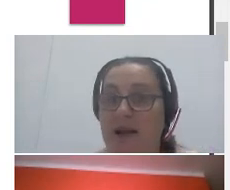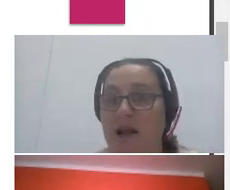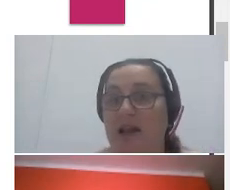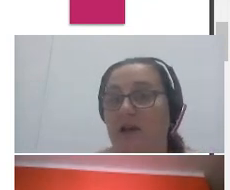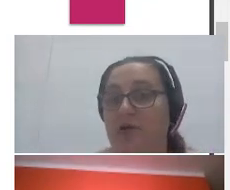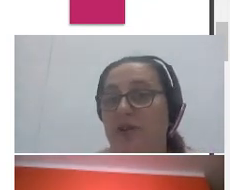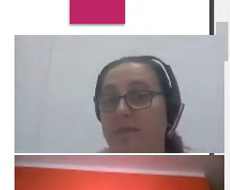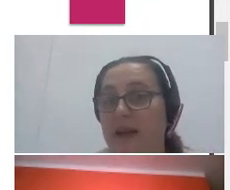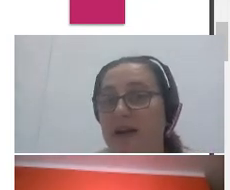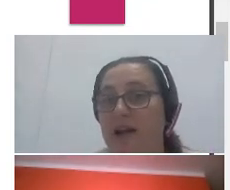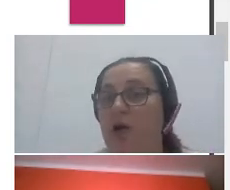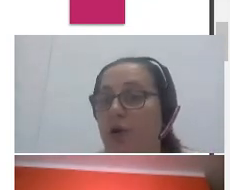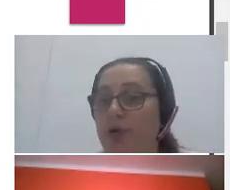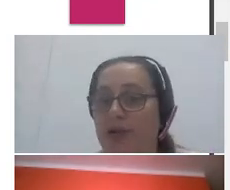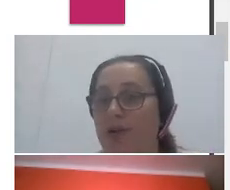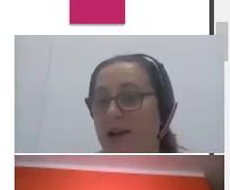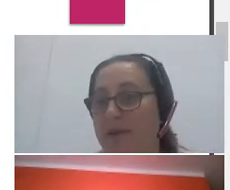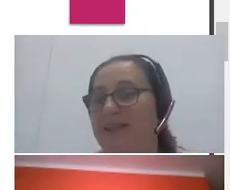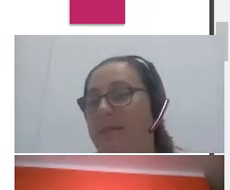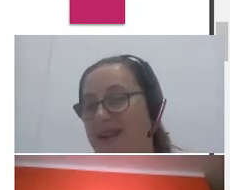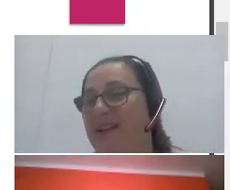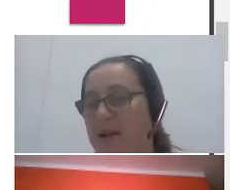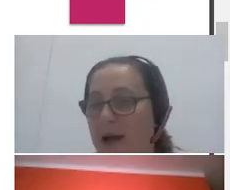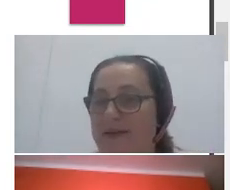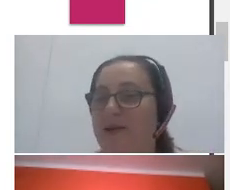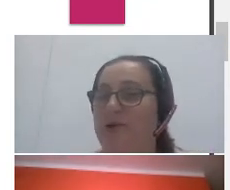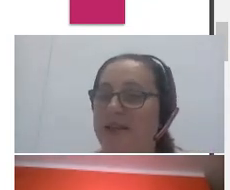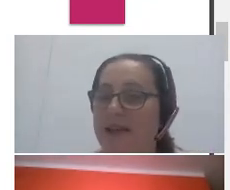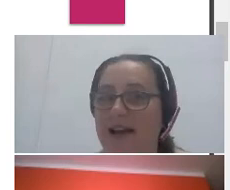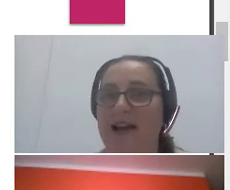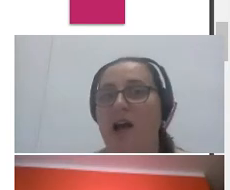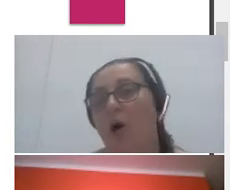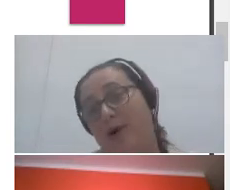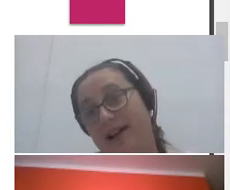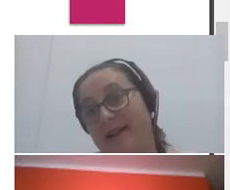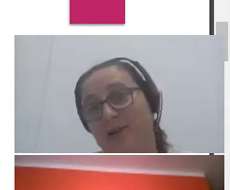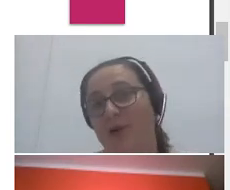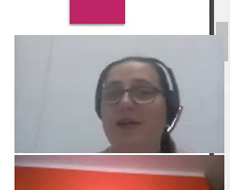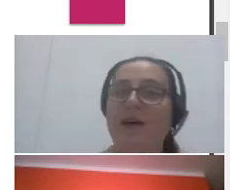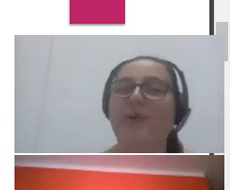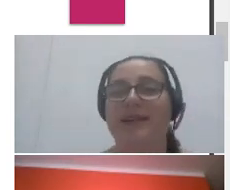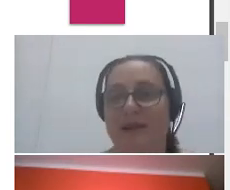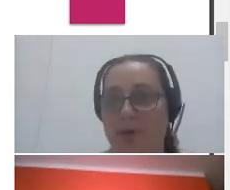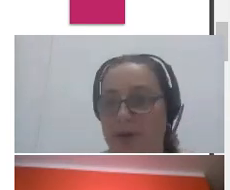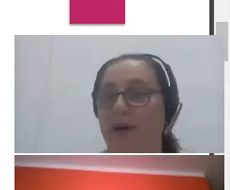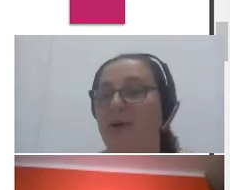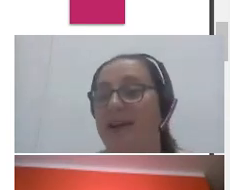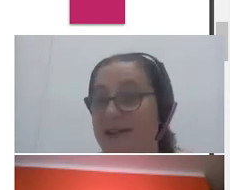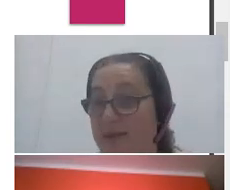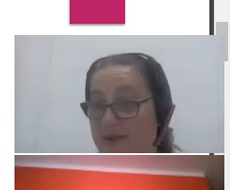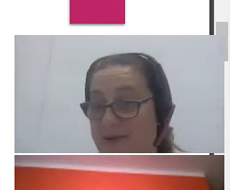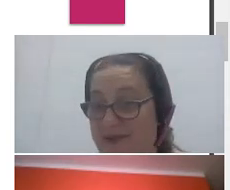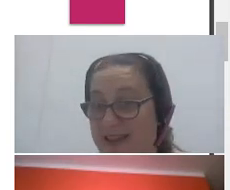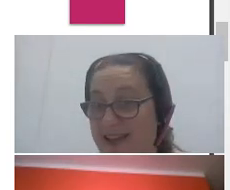la piel, incluso también lo rústico de la piel también a veces nos señala o qué tanto nos cuidamos o el tipo de trabajo